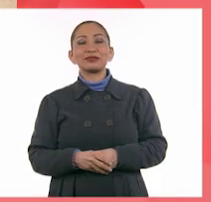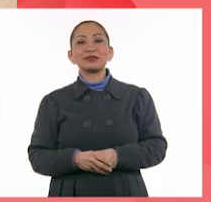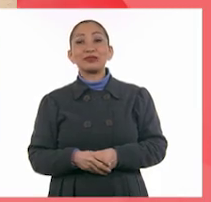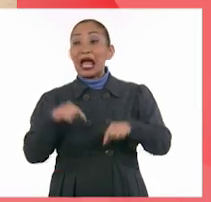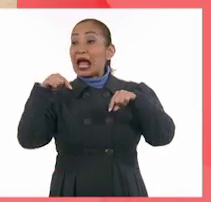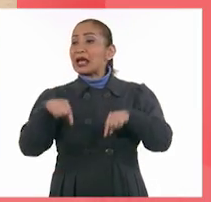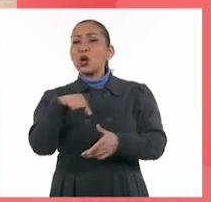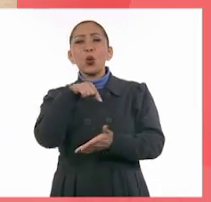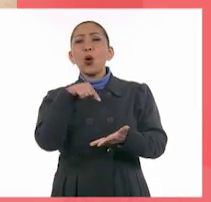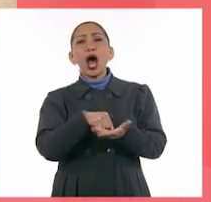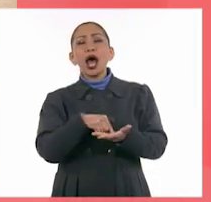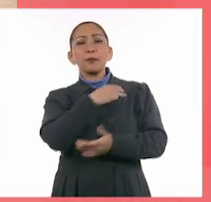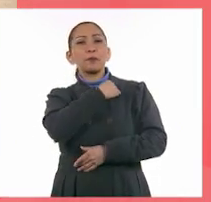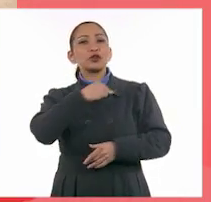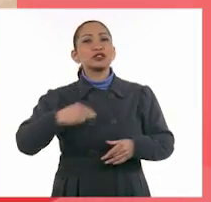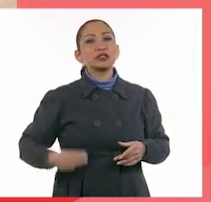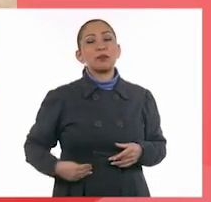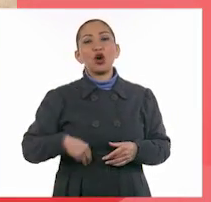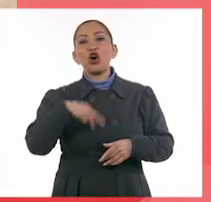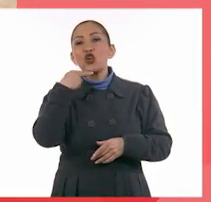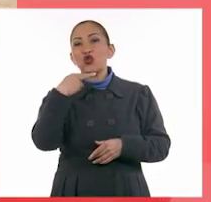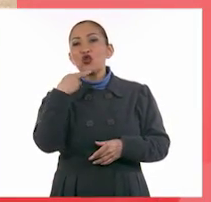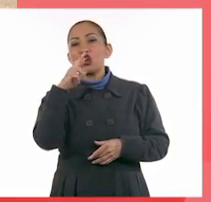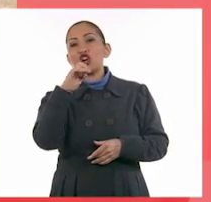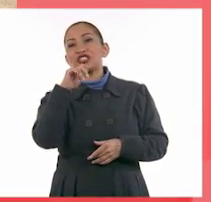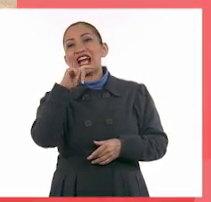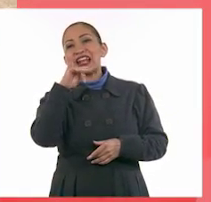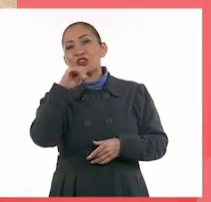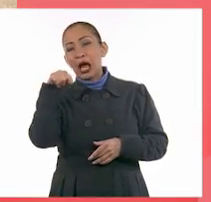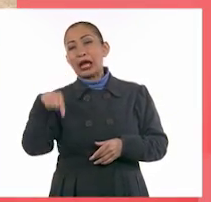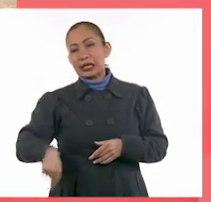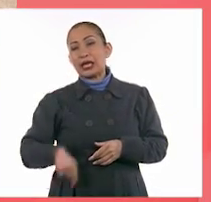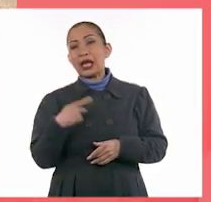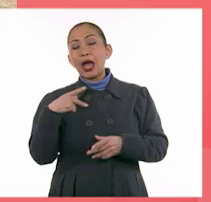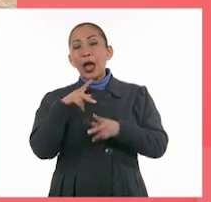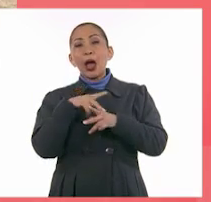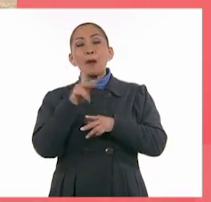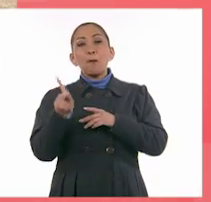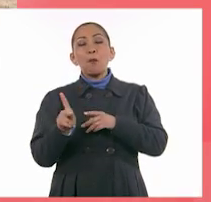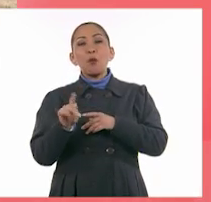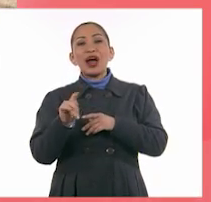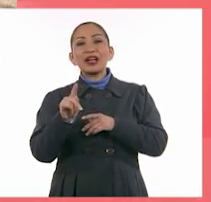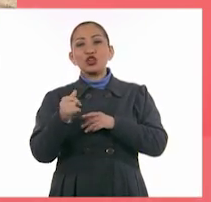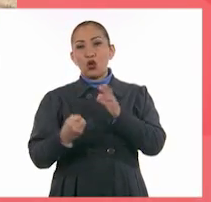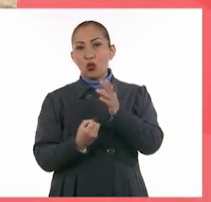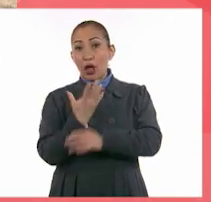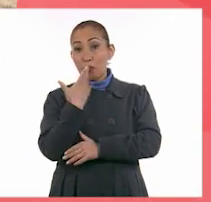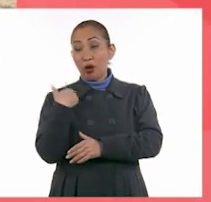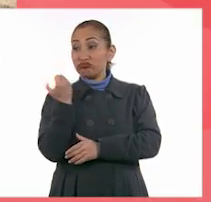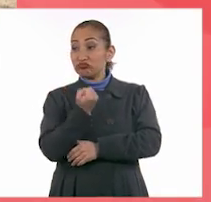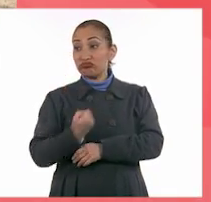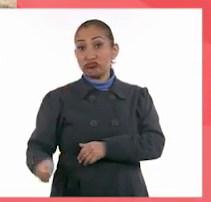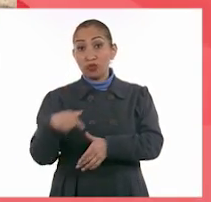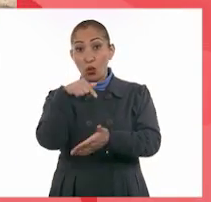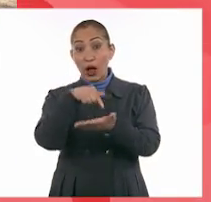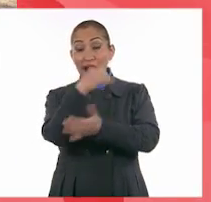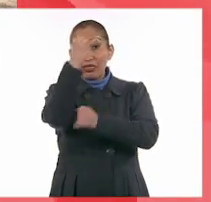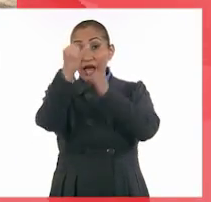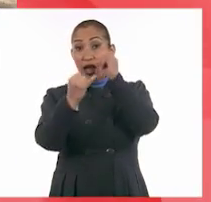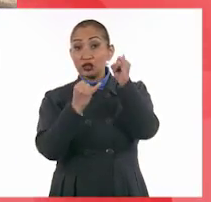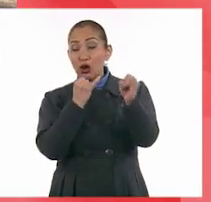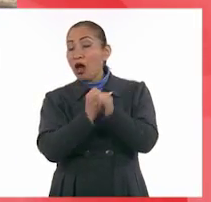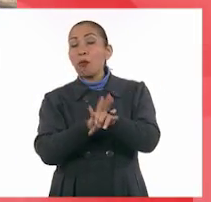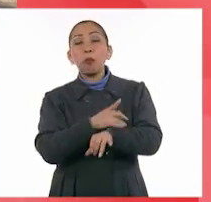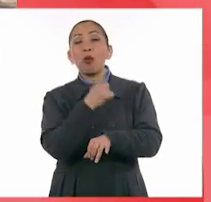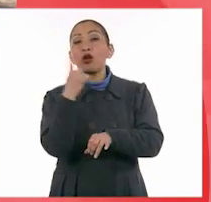Nos encontramos en el municipio de Rosarito, aquí en Puerto Nuevo, un lugar famoso